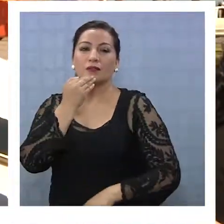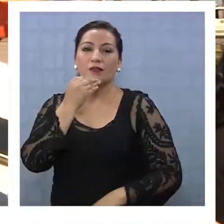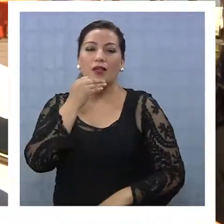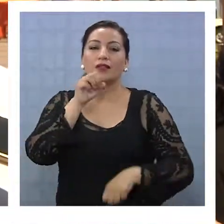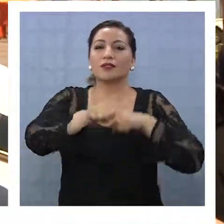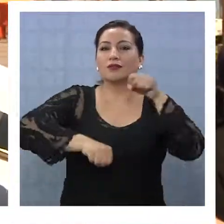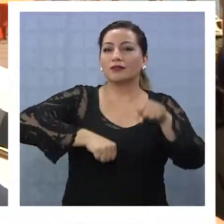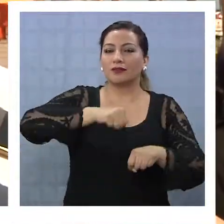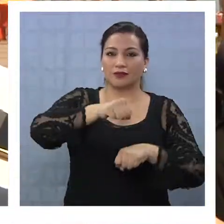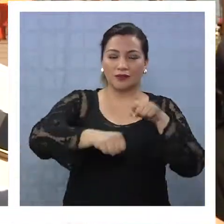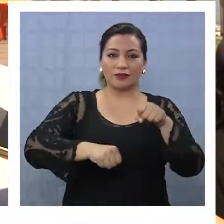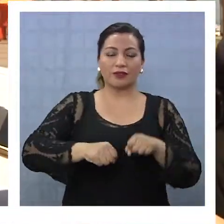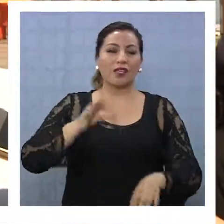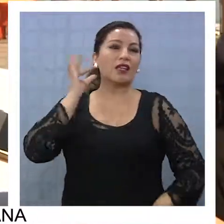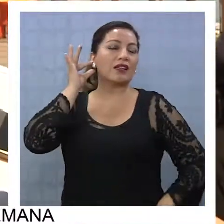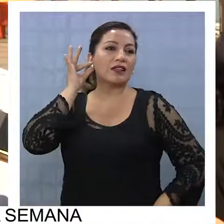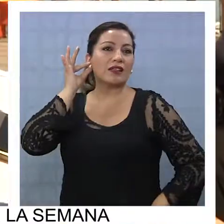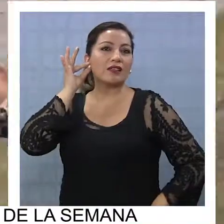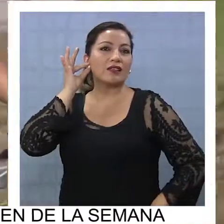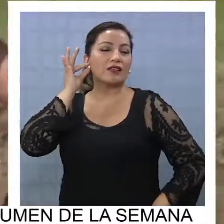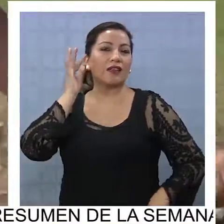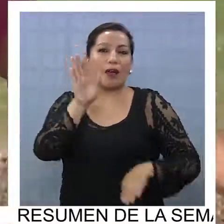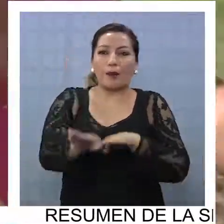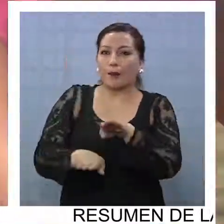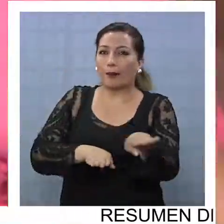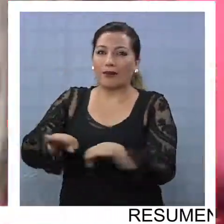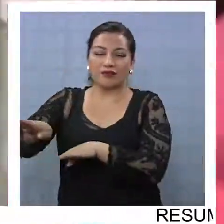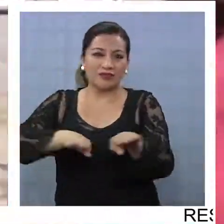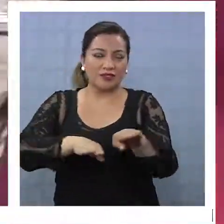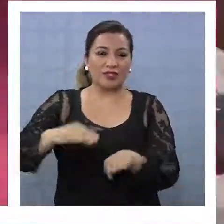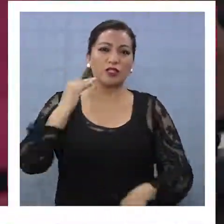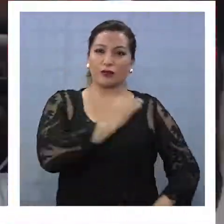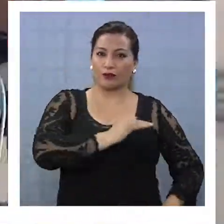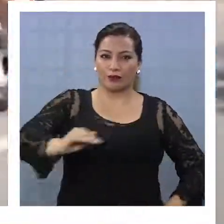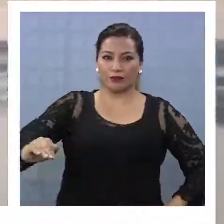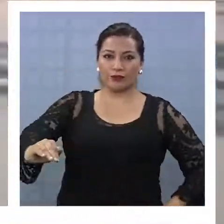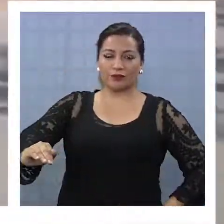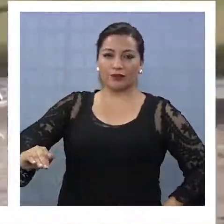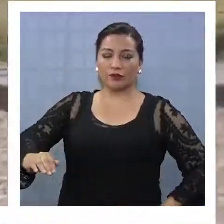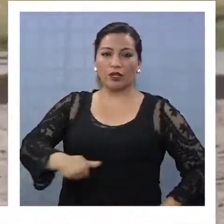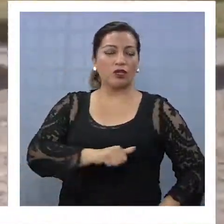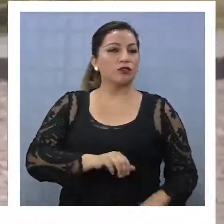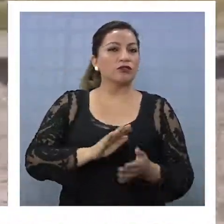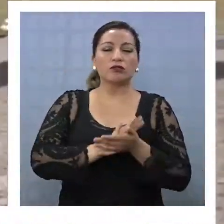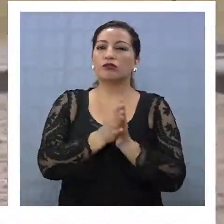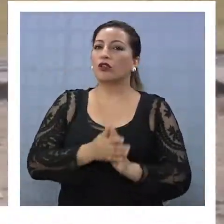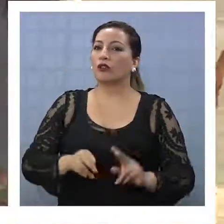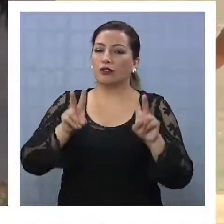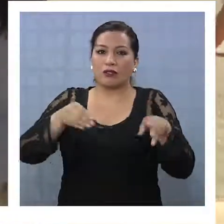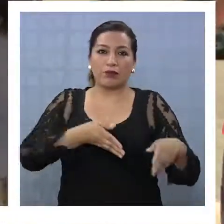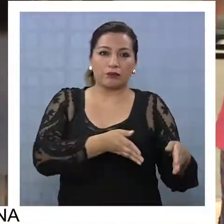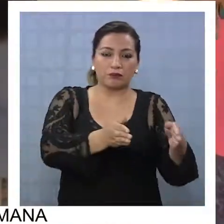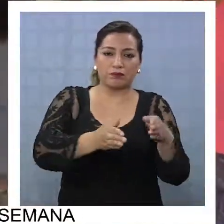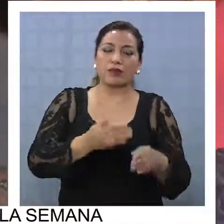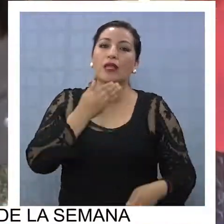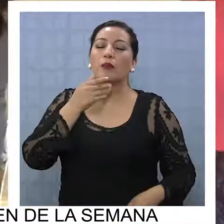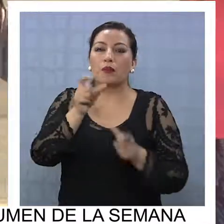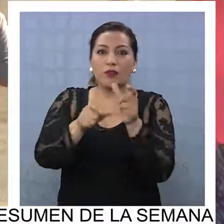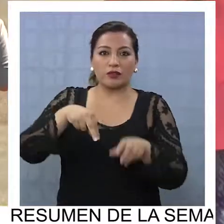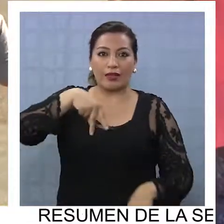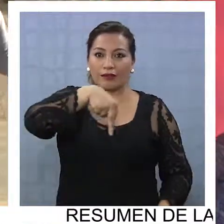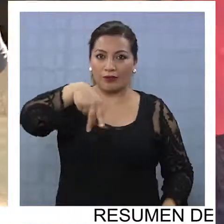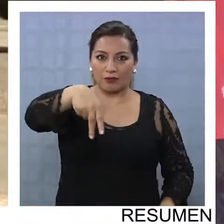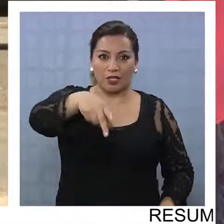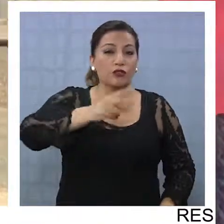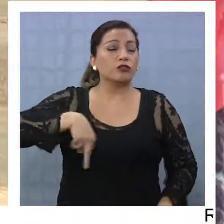para los ciclistas, para las niñas que andan en patines, los chicos, todo lo que tenga que ver con los ciclos y también para los